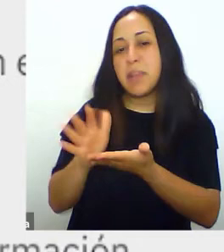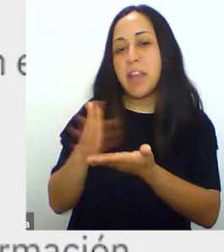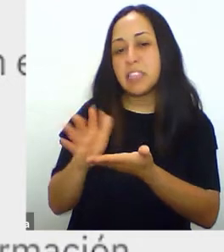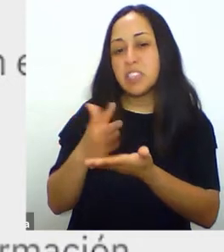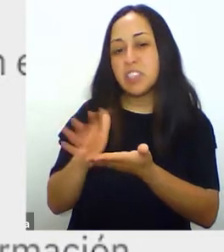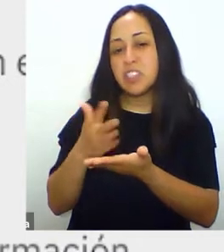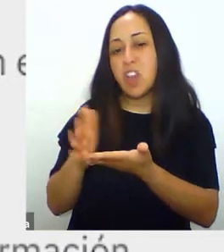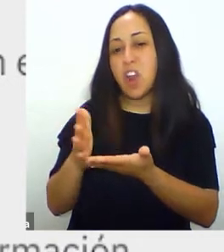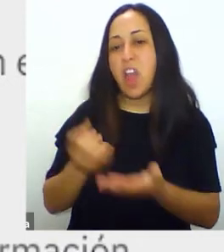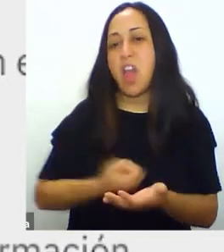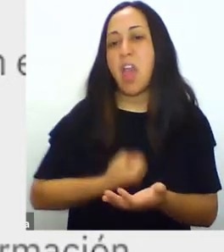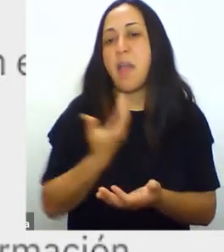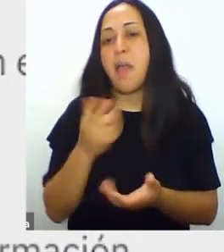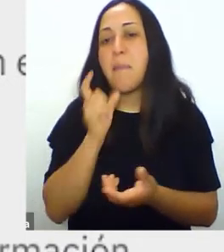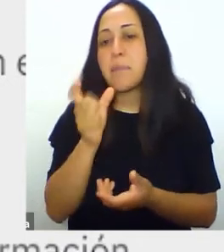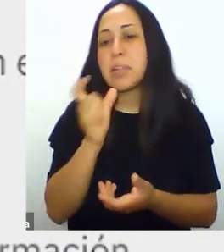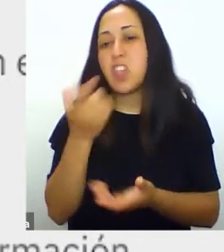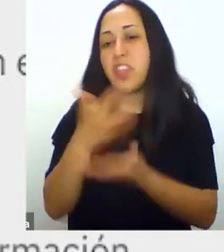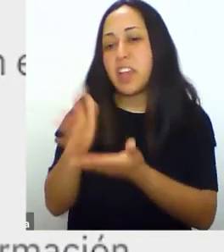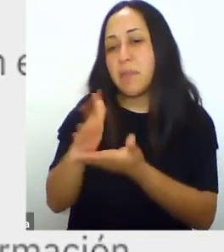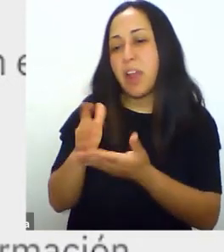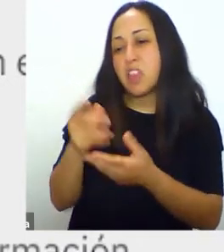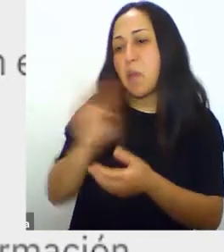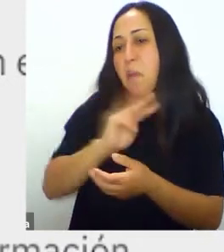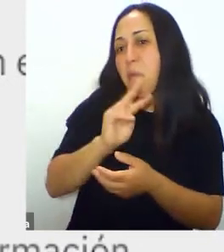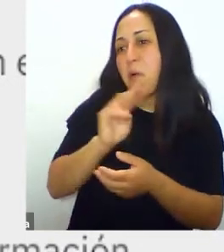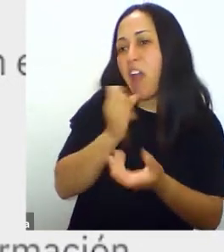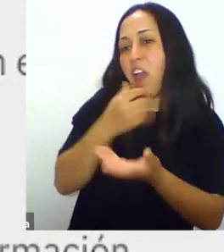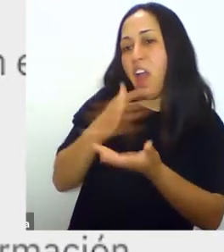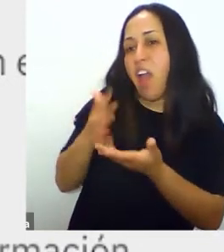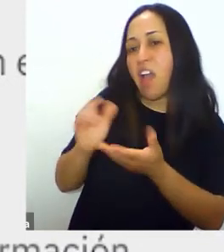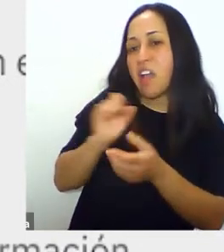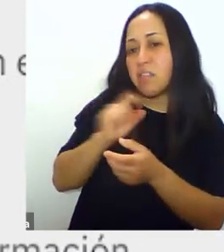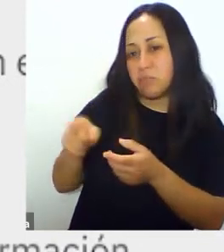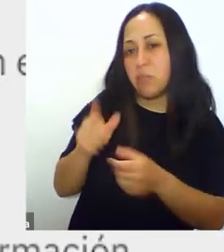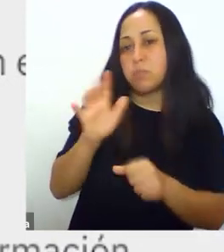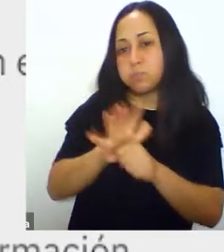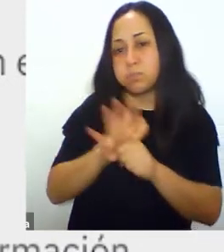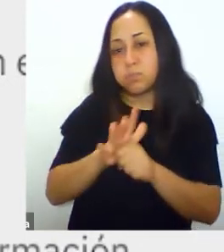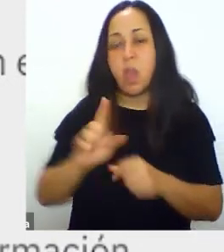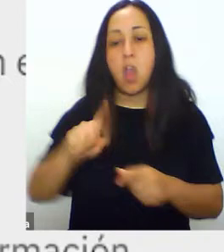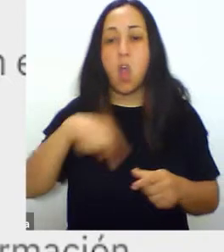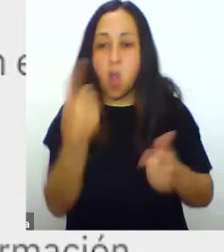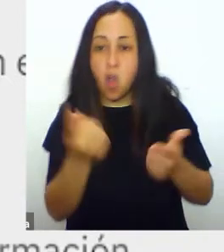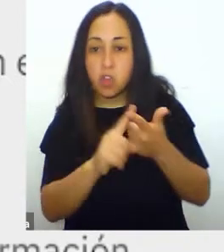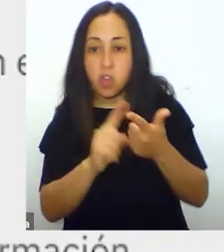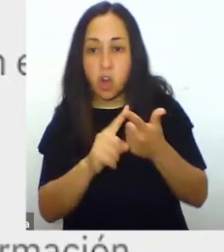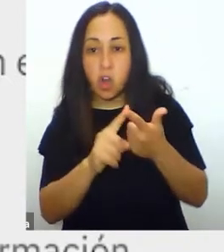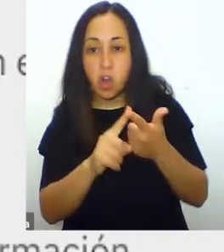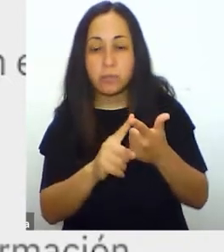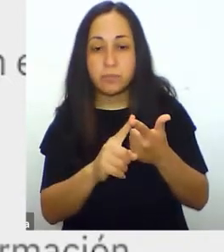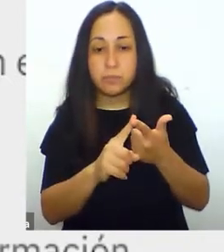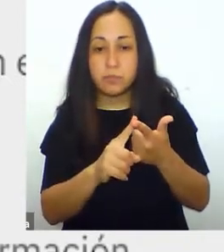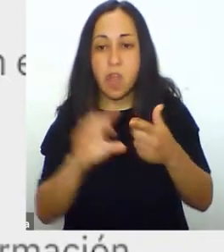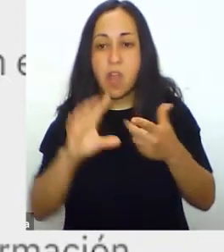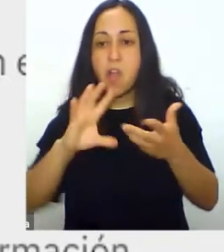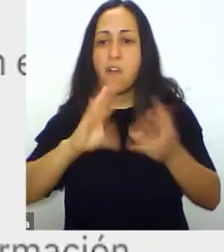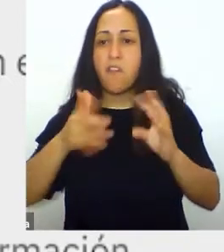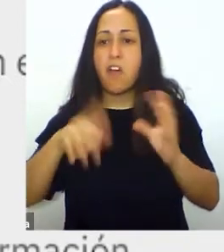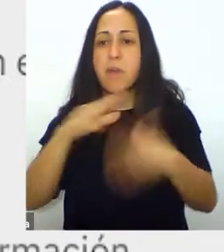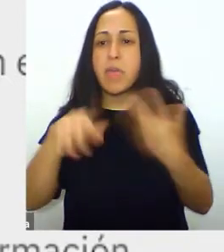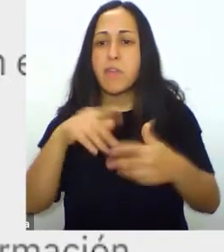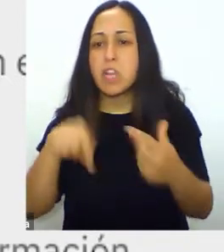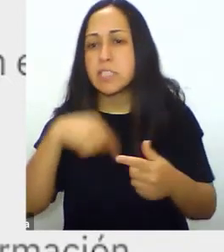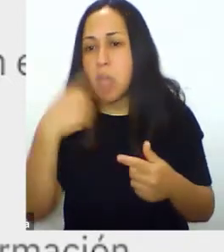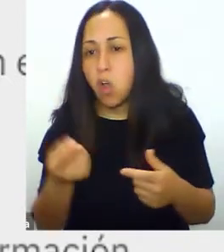el simple hecho de ser mujer. Y en segunda instancia, yo diría que